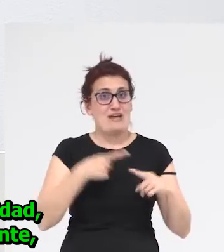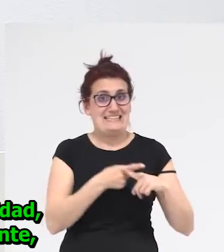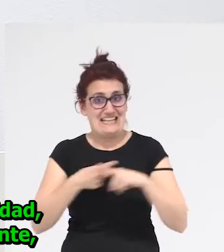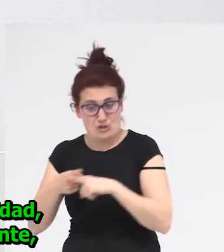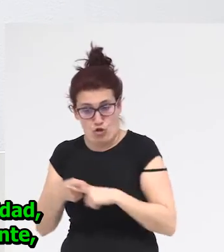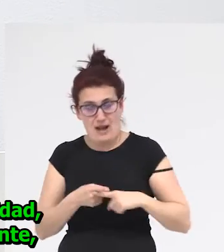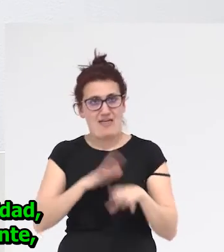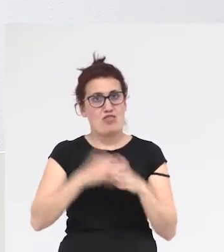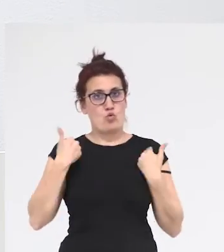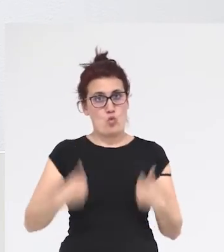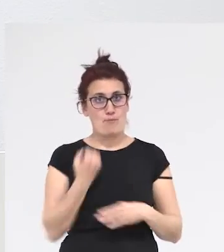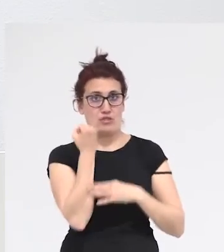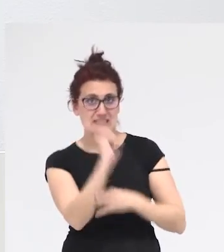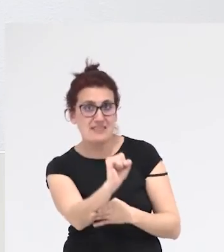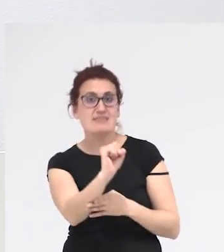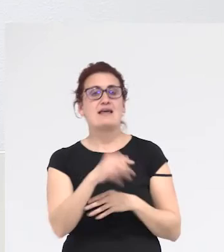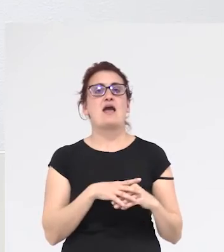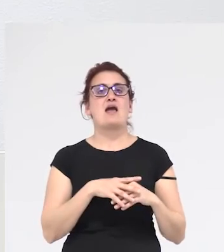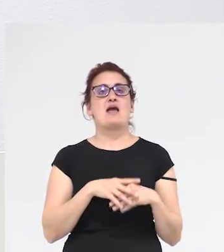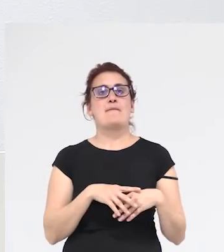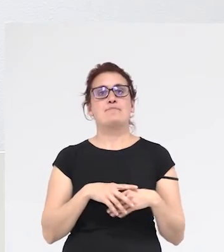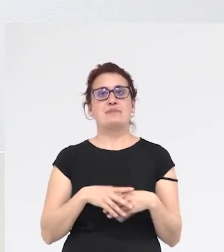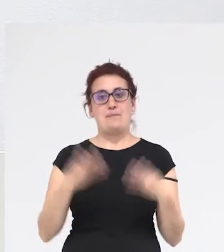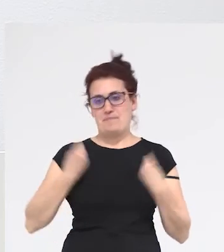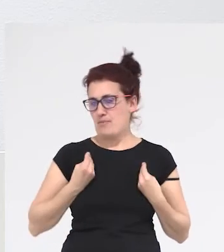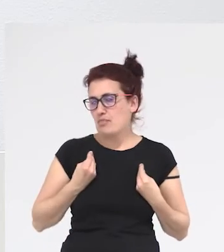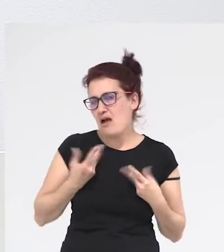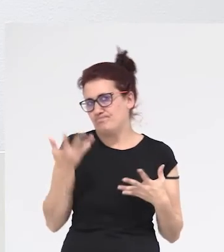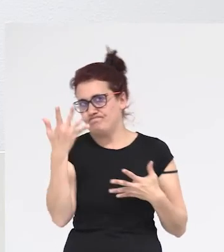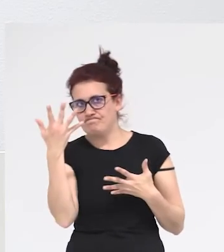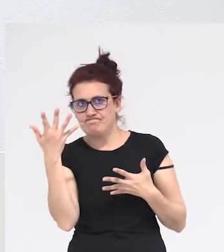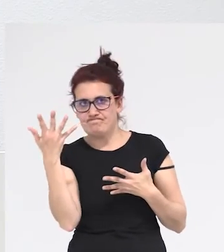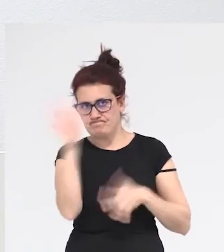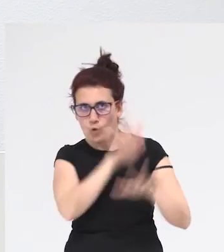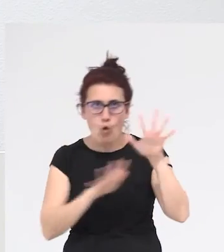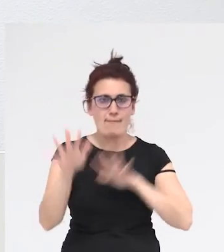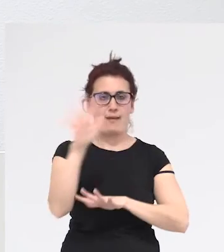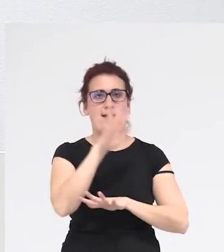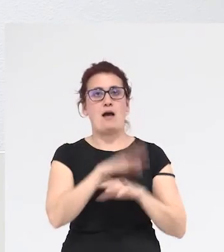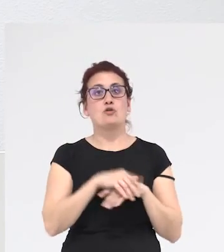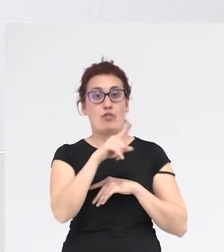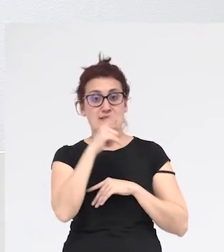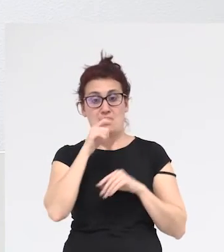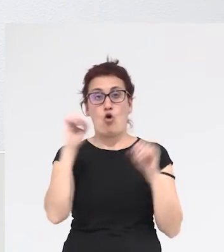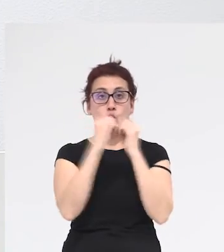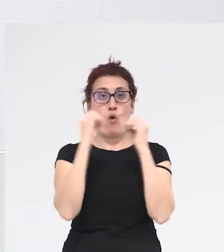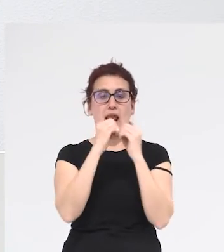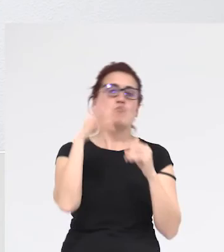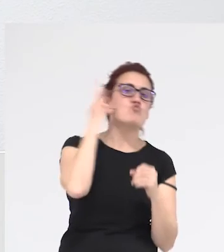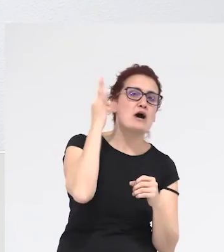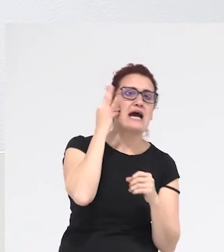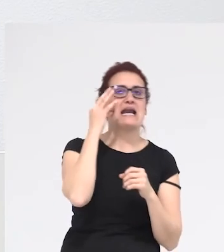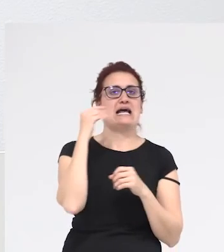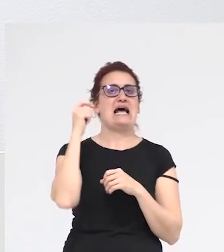hablando del cuerpo disidente, de vivencia compleja. Entonces, al poner mujer,